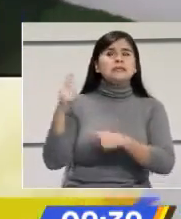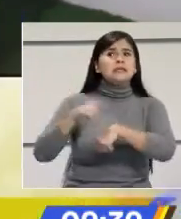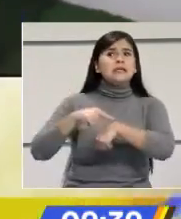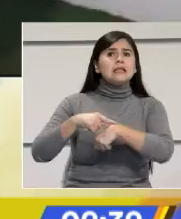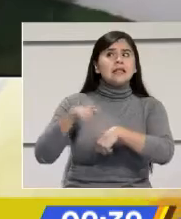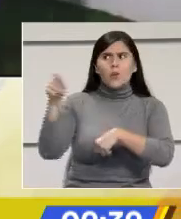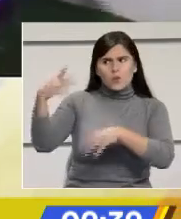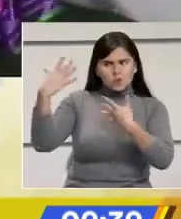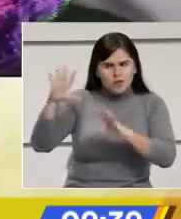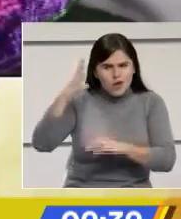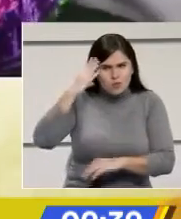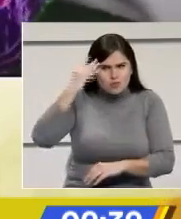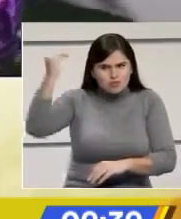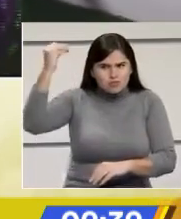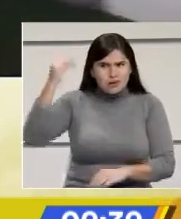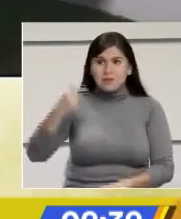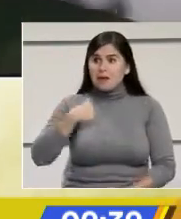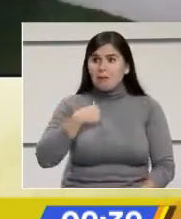tiempo. Ustedes son expertos.